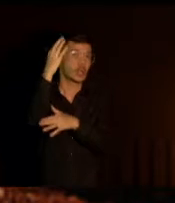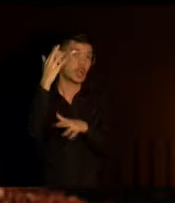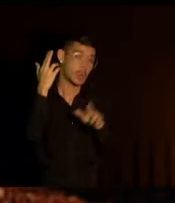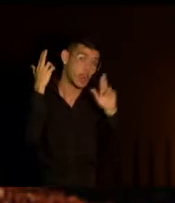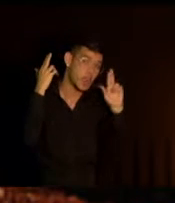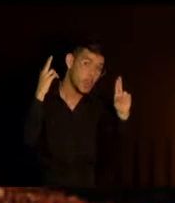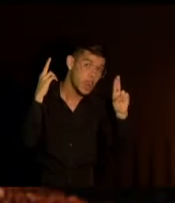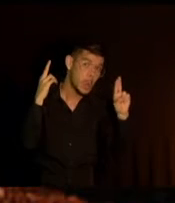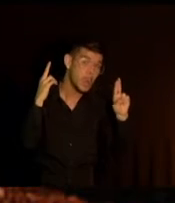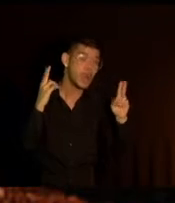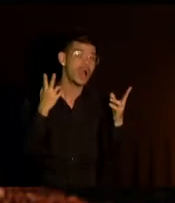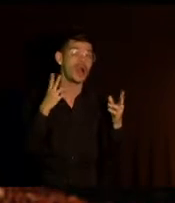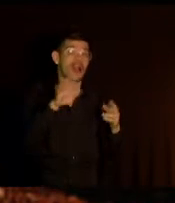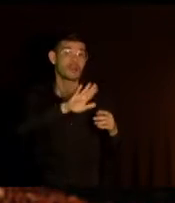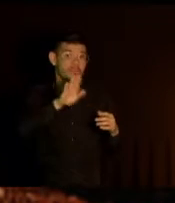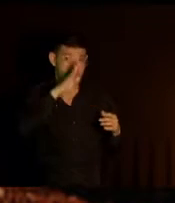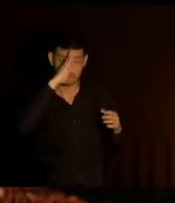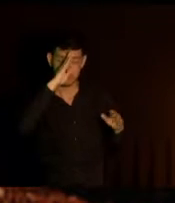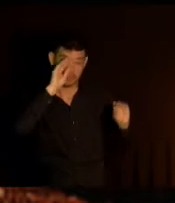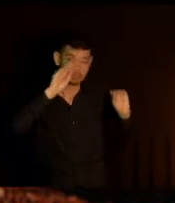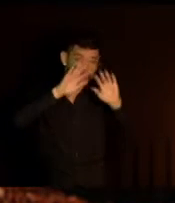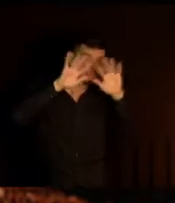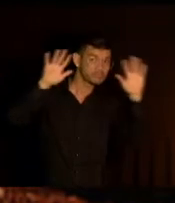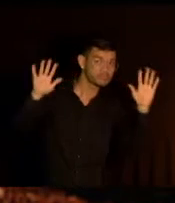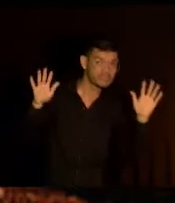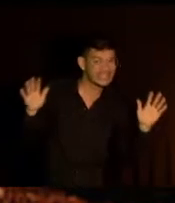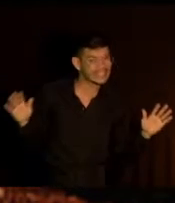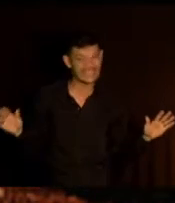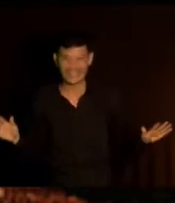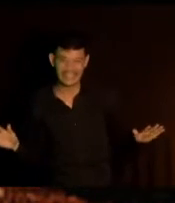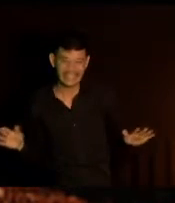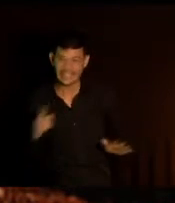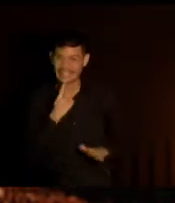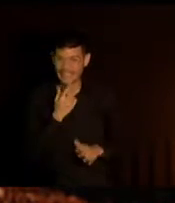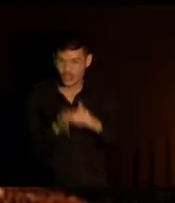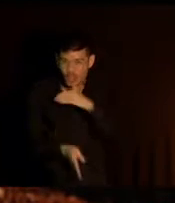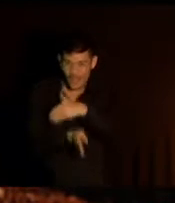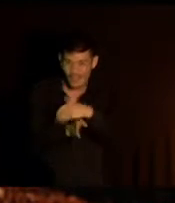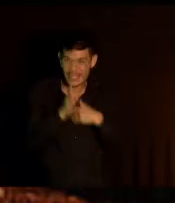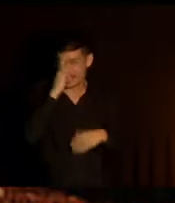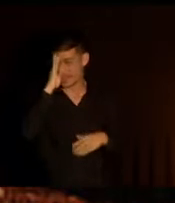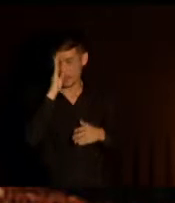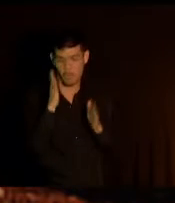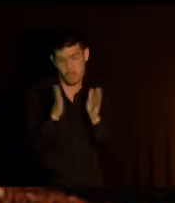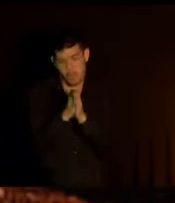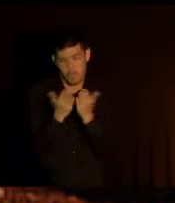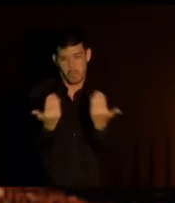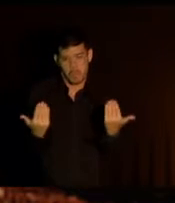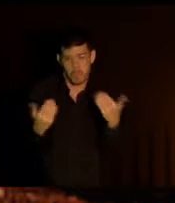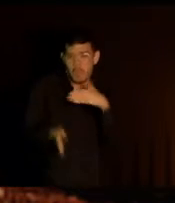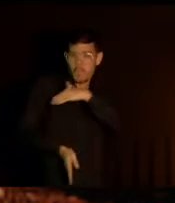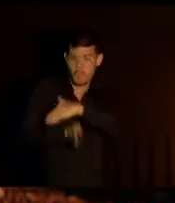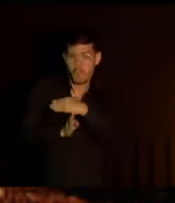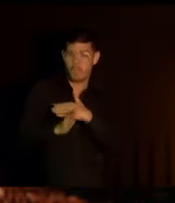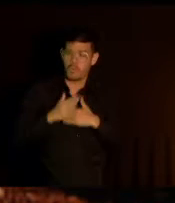hayan solucionado y si no, pues ahí estamos dispuestos a seguir dialogando, a seguir